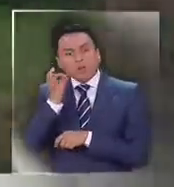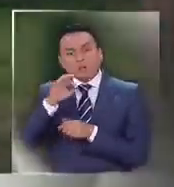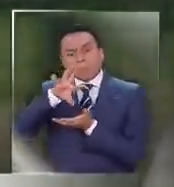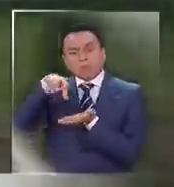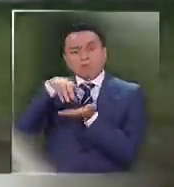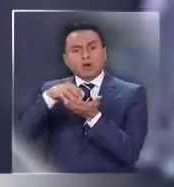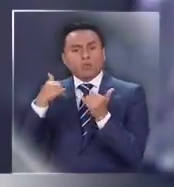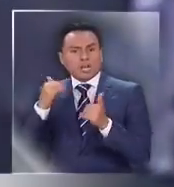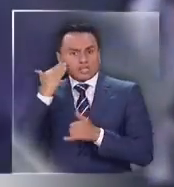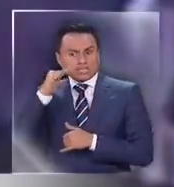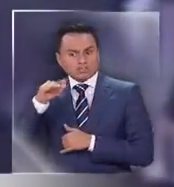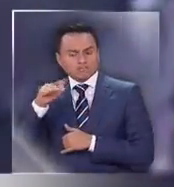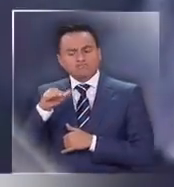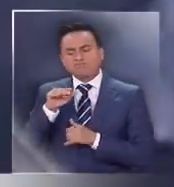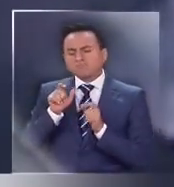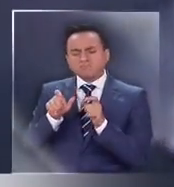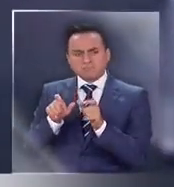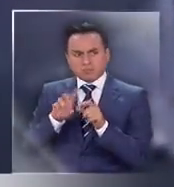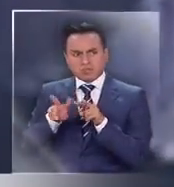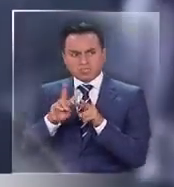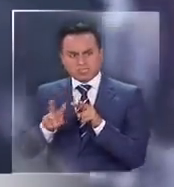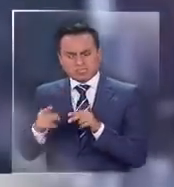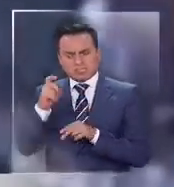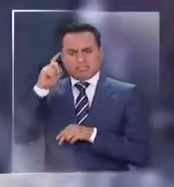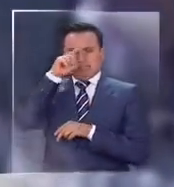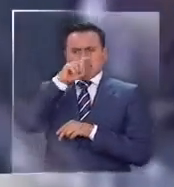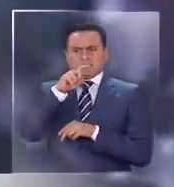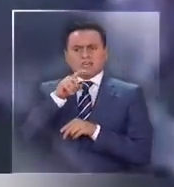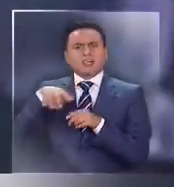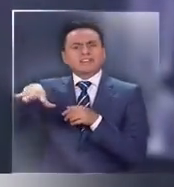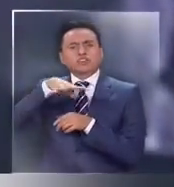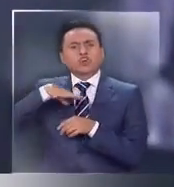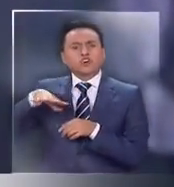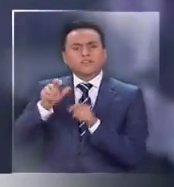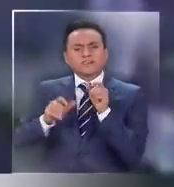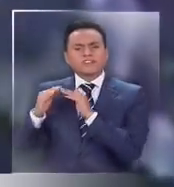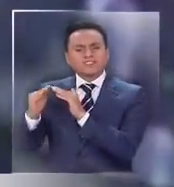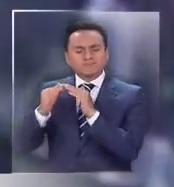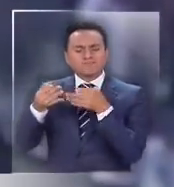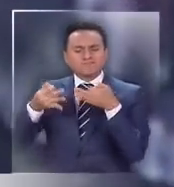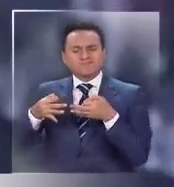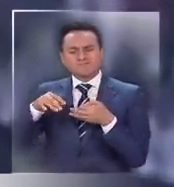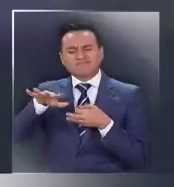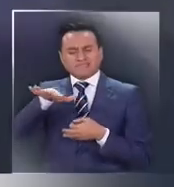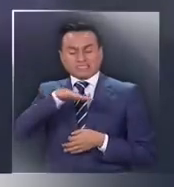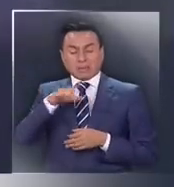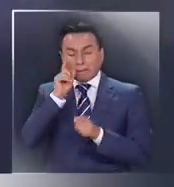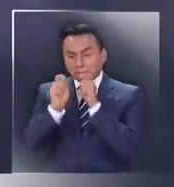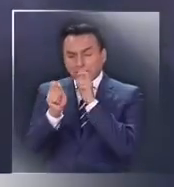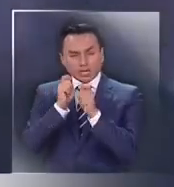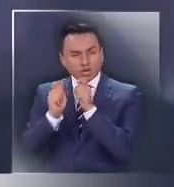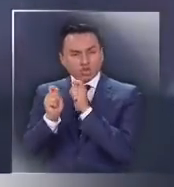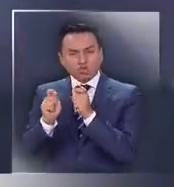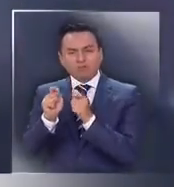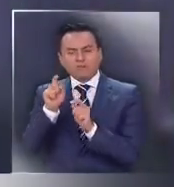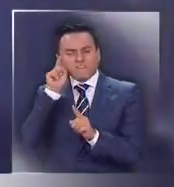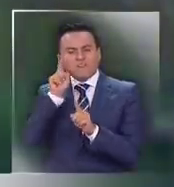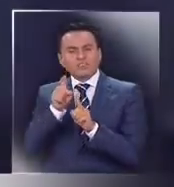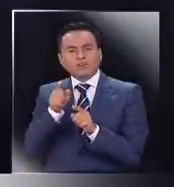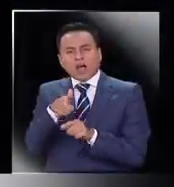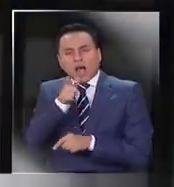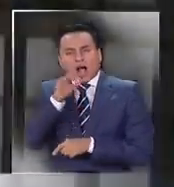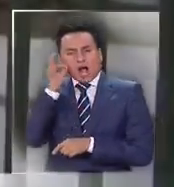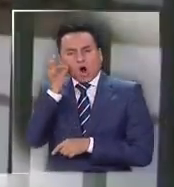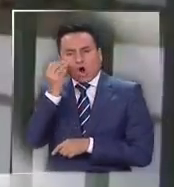donde jugaban niños. Una decisión que terminó costándoles muy caro, en un sector donde los vecinos aseguran se ha vuelto muy peligroso y el lugar favorito para